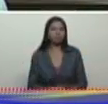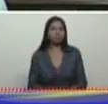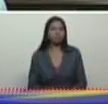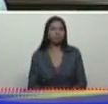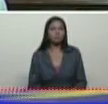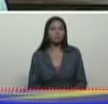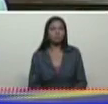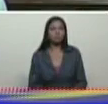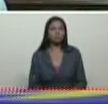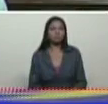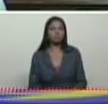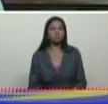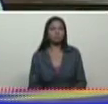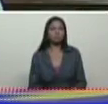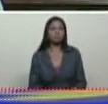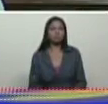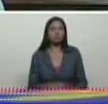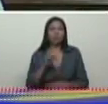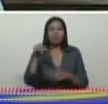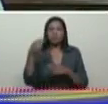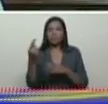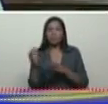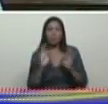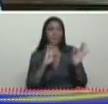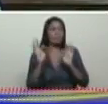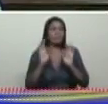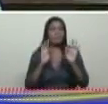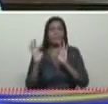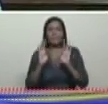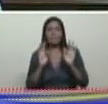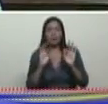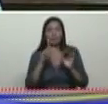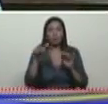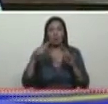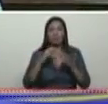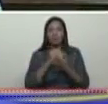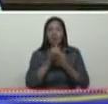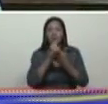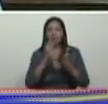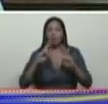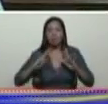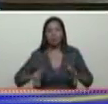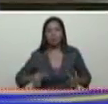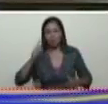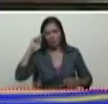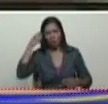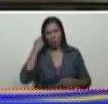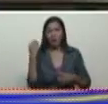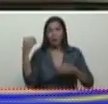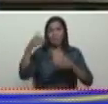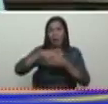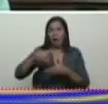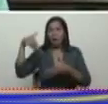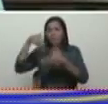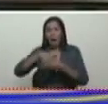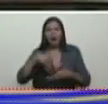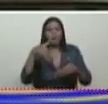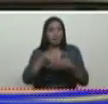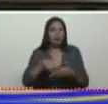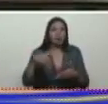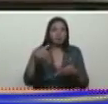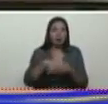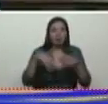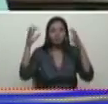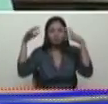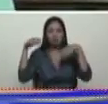Una vez que pasó el show de la ayuda humanitaria, ¿se acuerdan del show? que nos van a invadir, que nos van a invadir, que entra la lluvia,